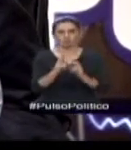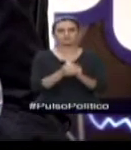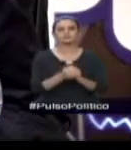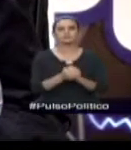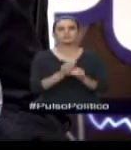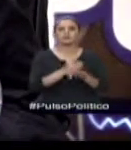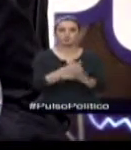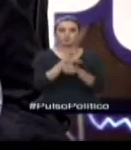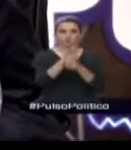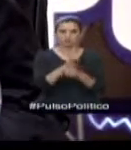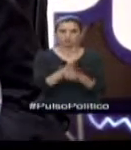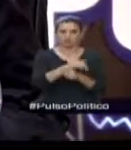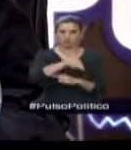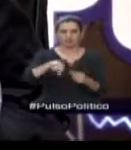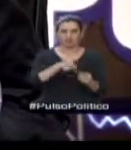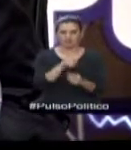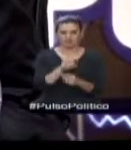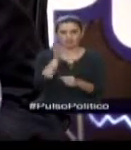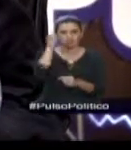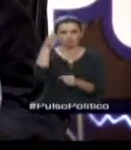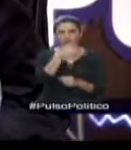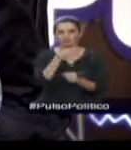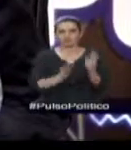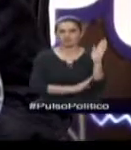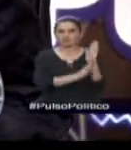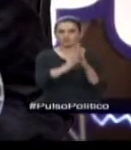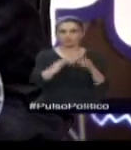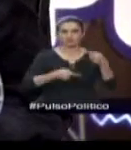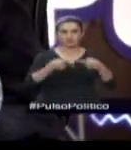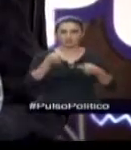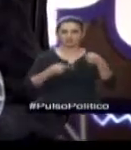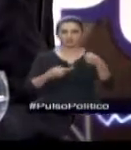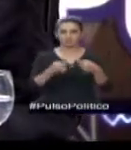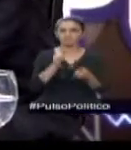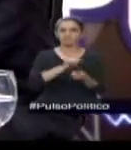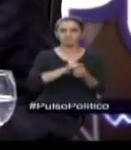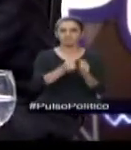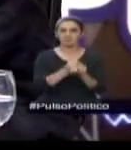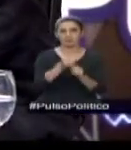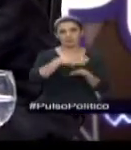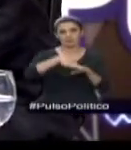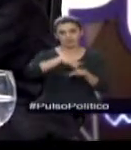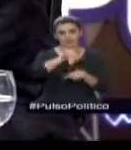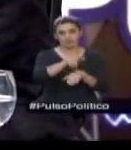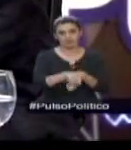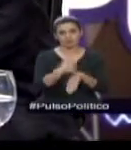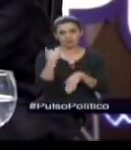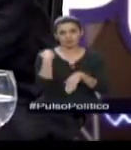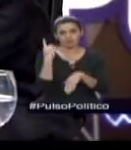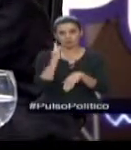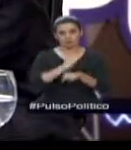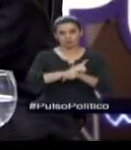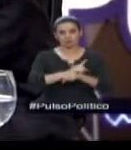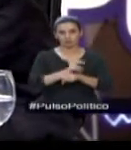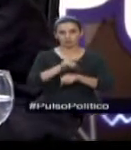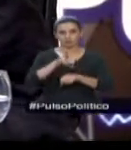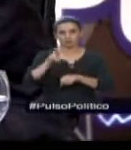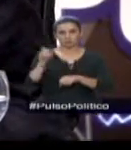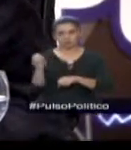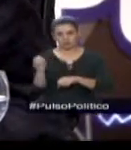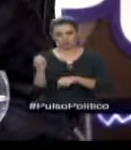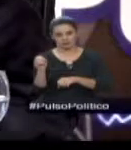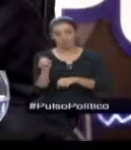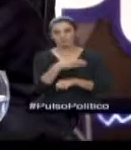al reportaje y regresaremos y desarrollaremos el debate cada panelista tendrá al regresar un minuto 20 y 30 segundos